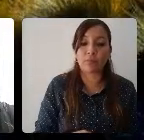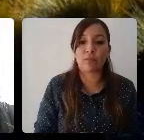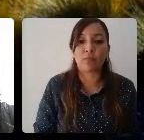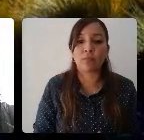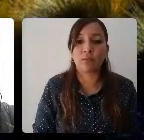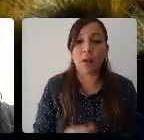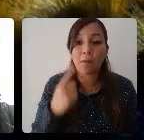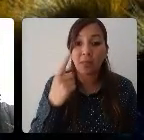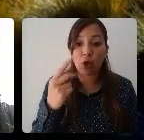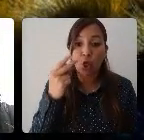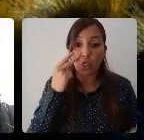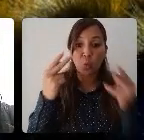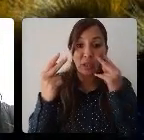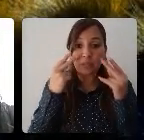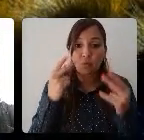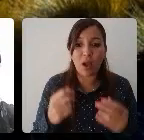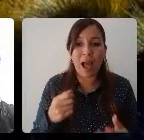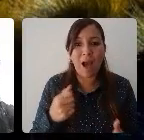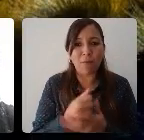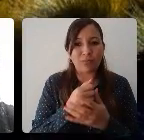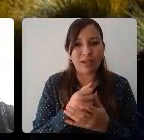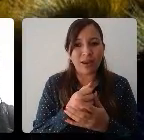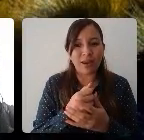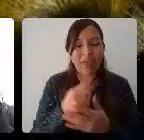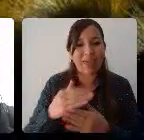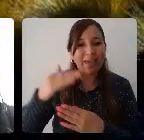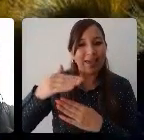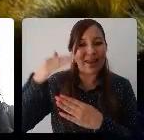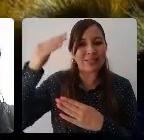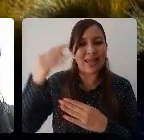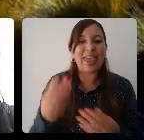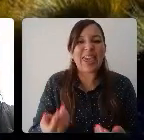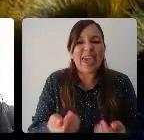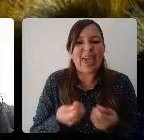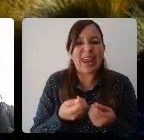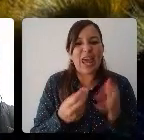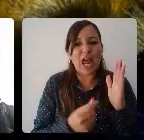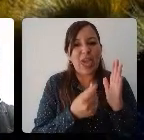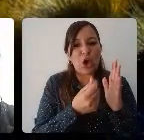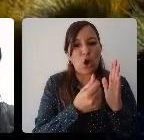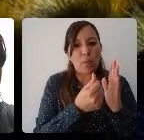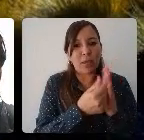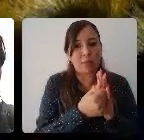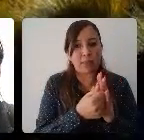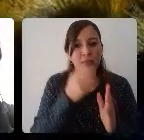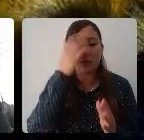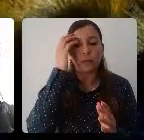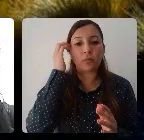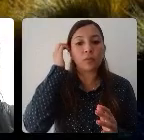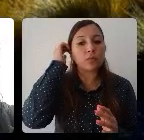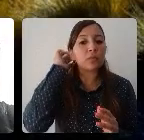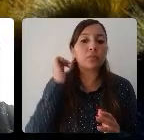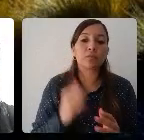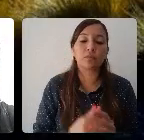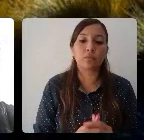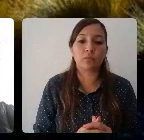una actividad en la cual podrían aprovechar en, obviamente, generar un servicio, una actividad, y que esto le permita generar